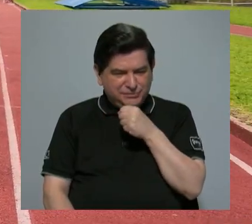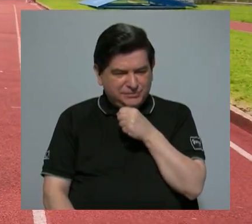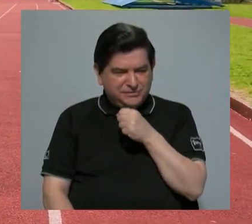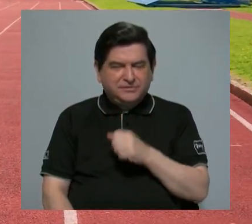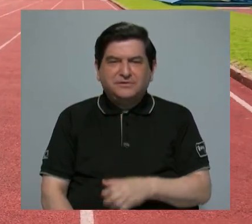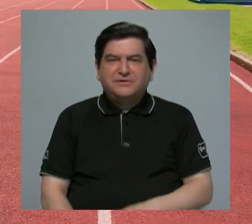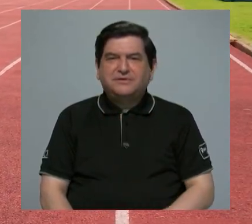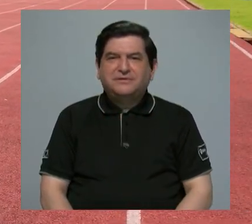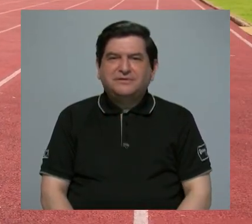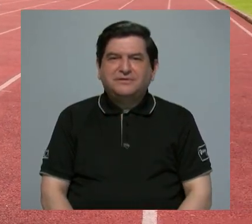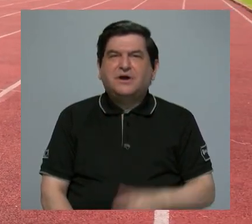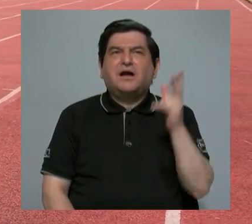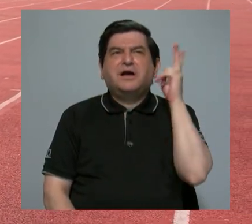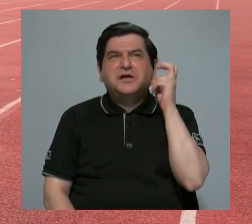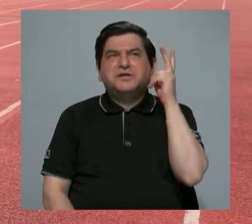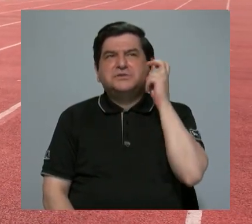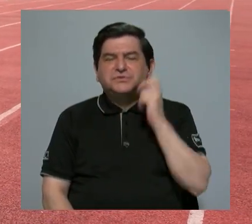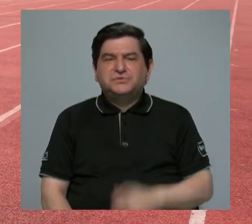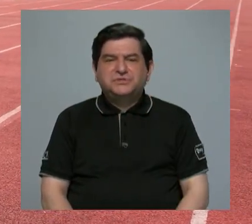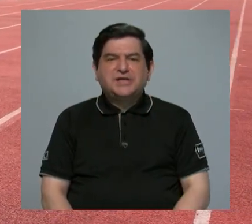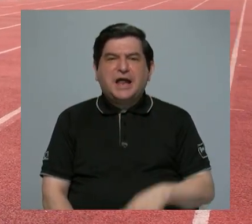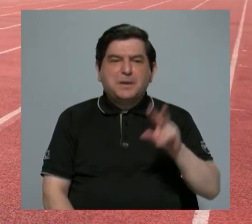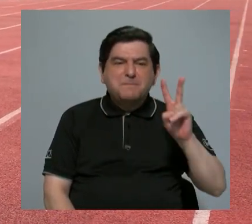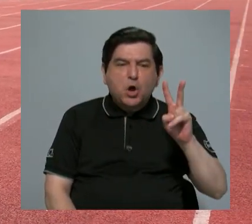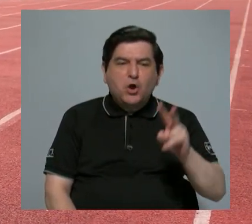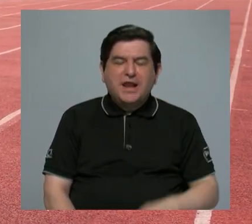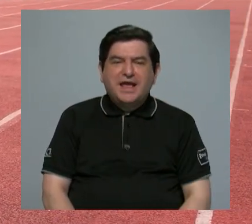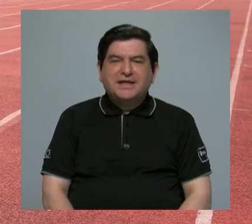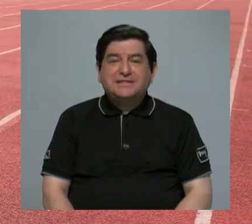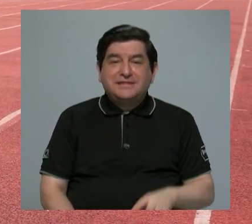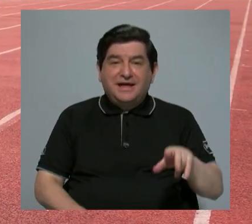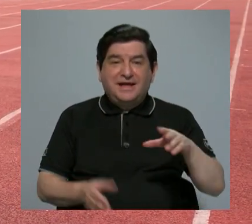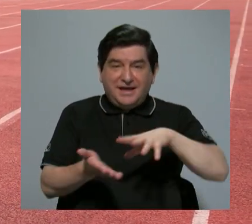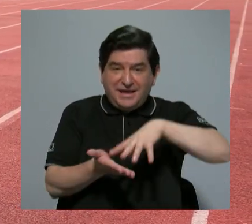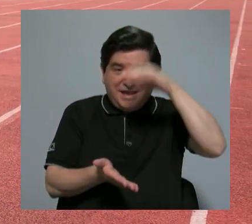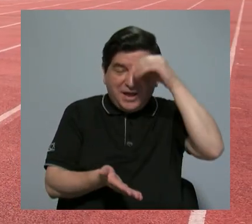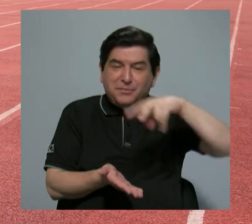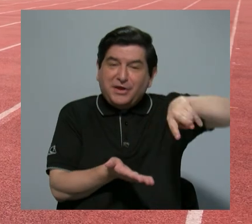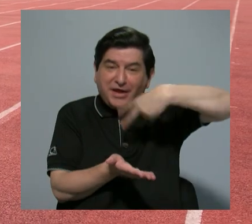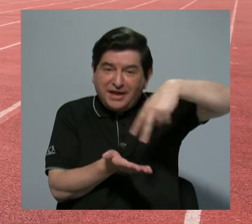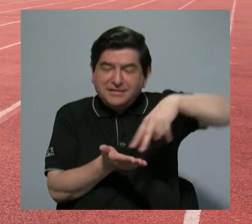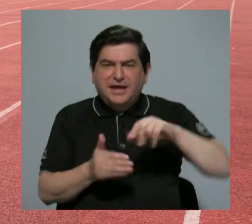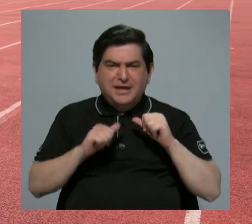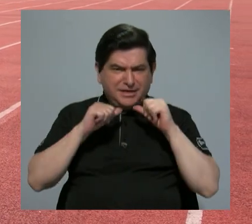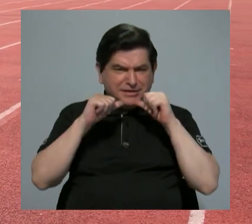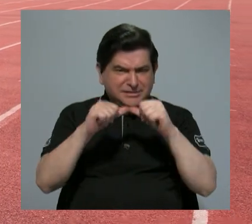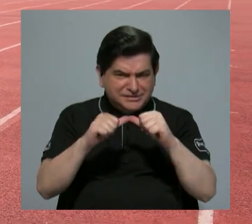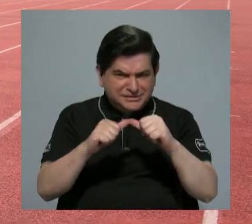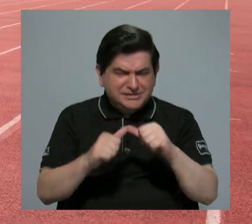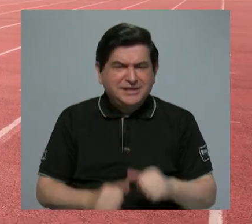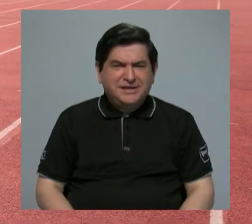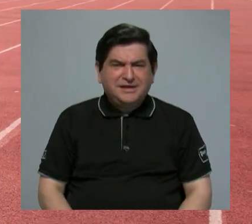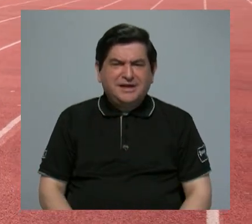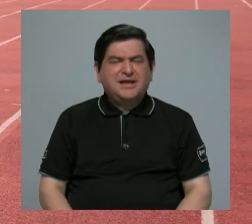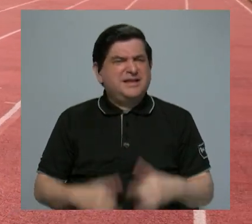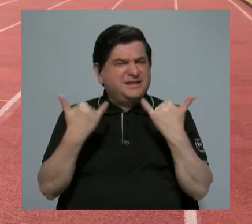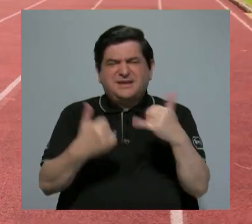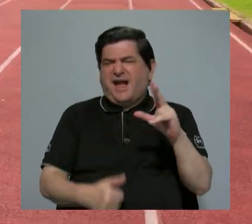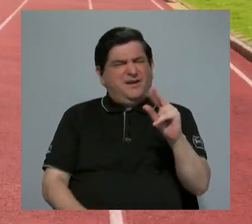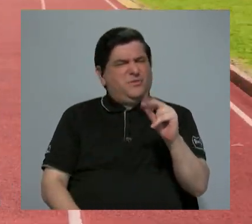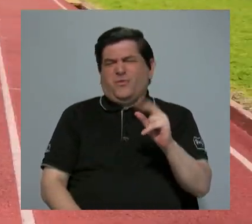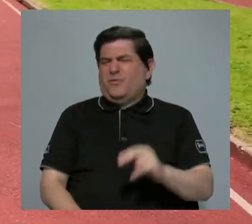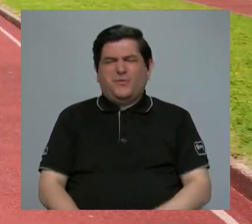Canciones. Escuchaba mucho Violeta y me aprendía coreografías. ¿Aún sigue al artista? No, ya